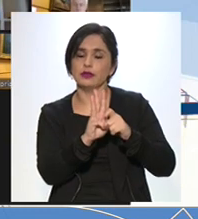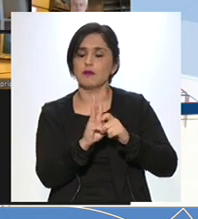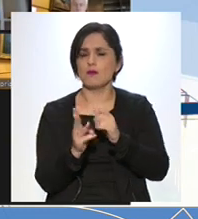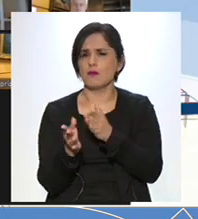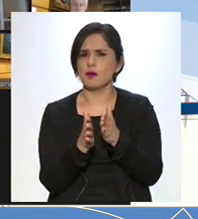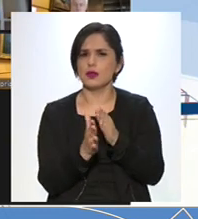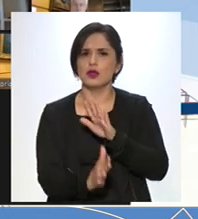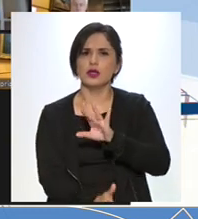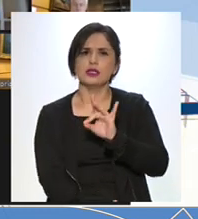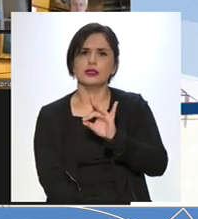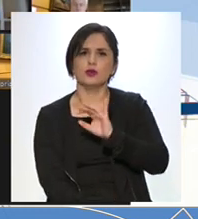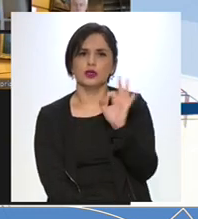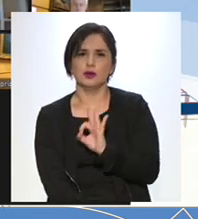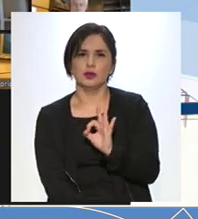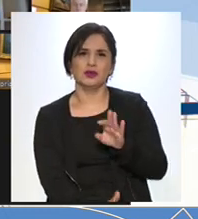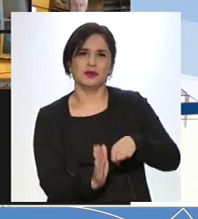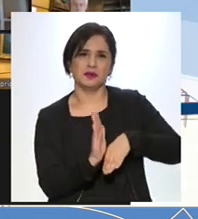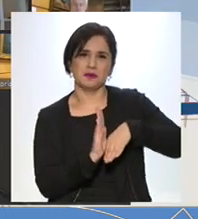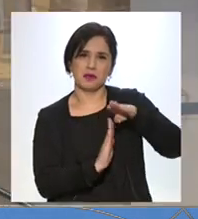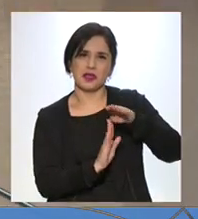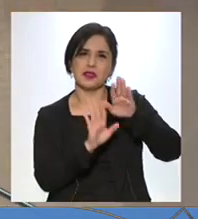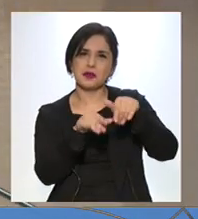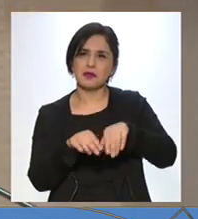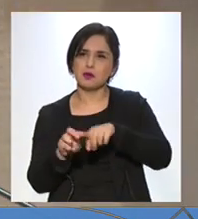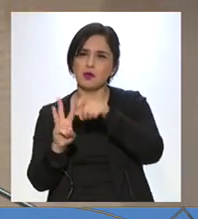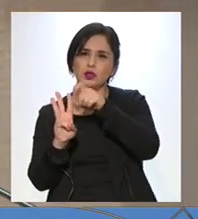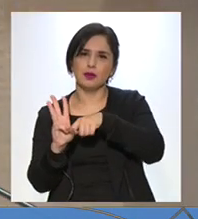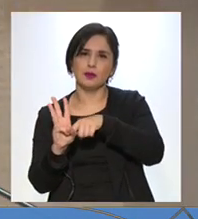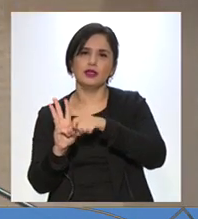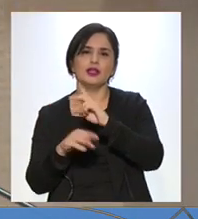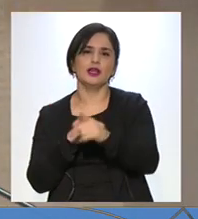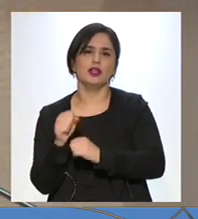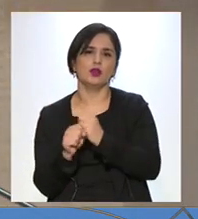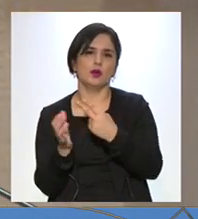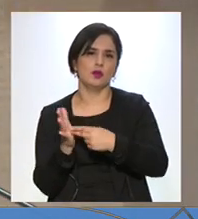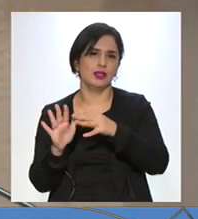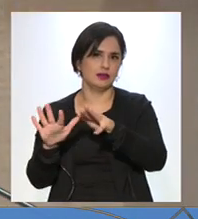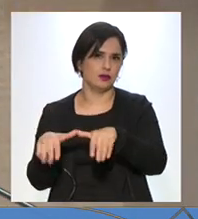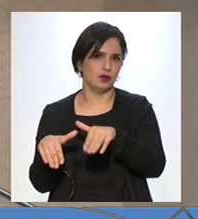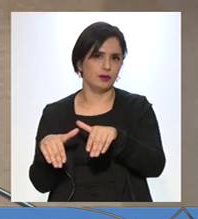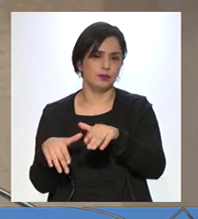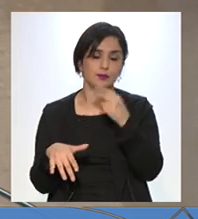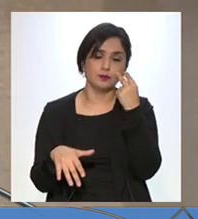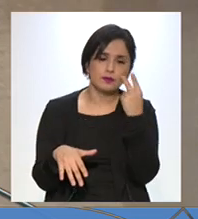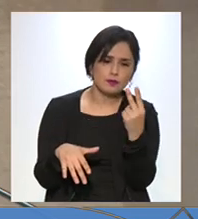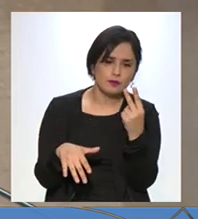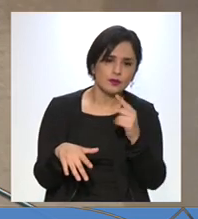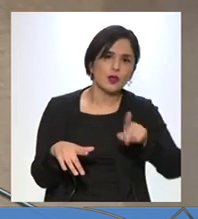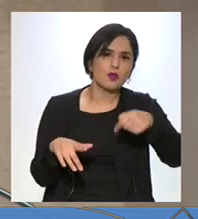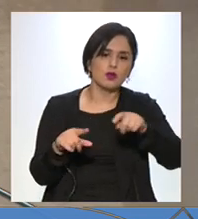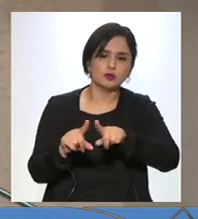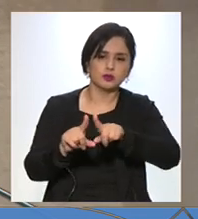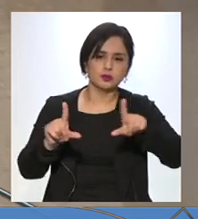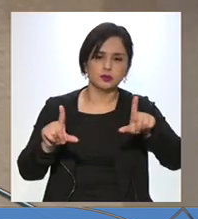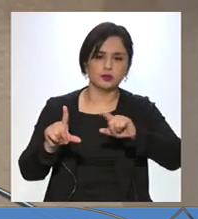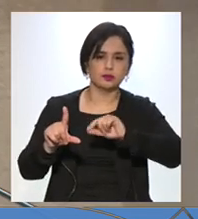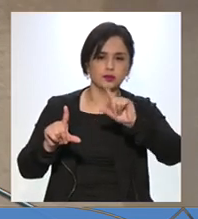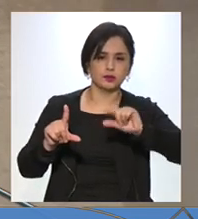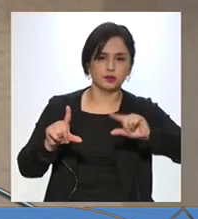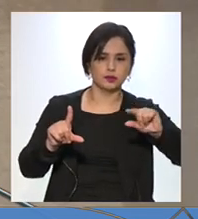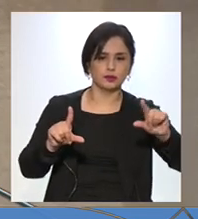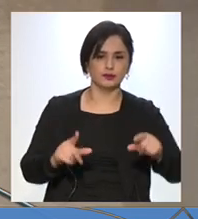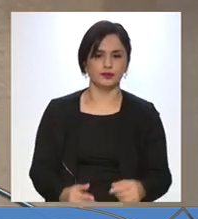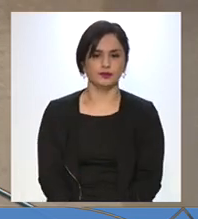a 50% superior al del mismo trimestre del 2019. Eso lo vemos en el siguiente gráfico que va a aparecer en la pantalla.